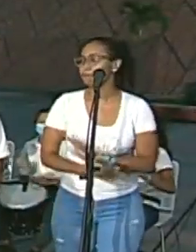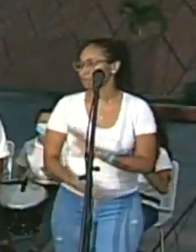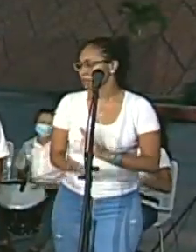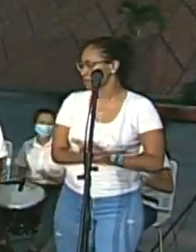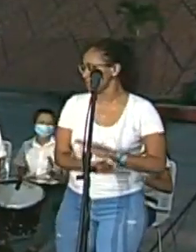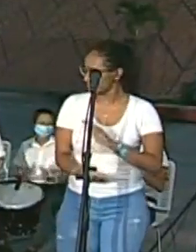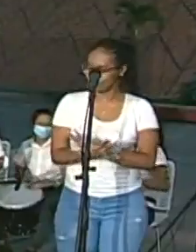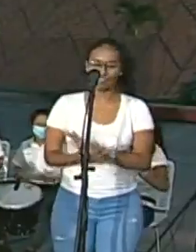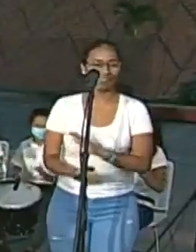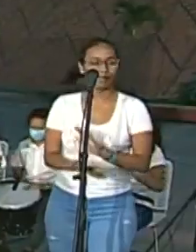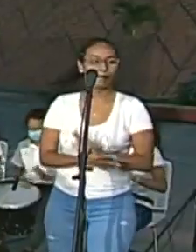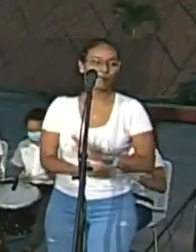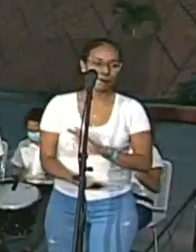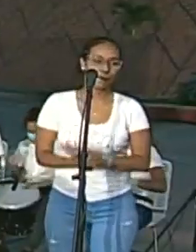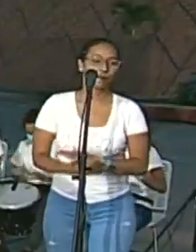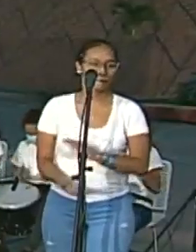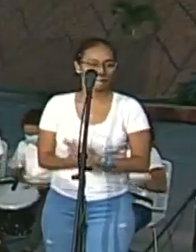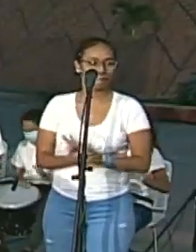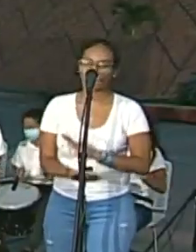¡Arranca!